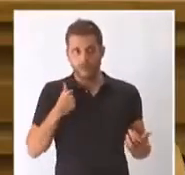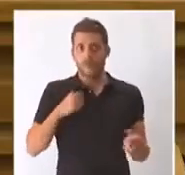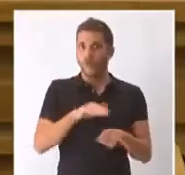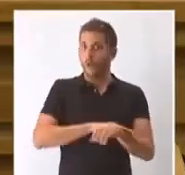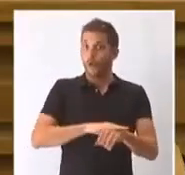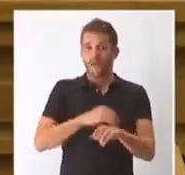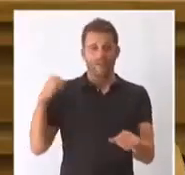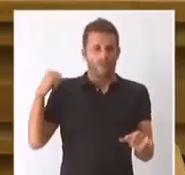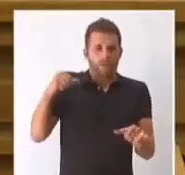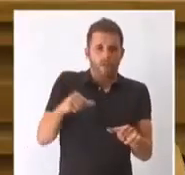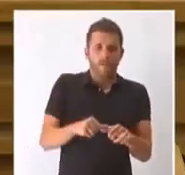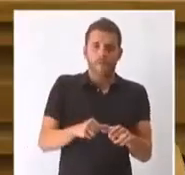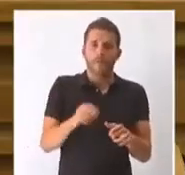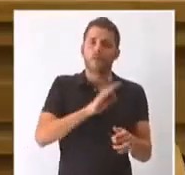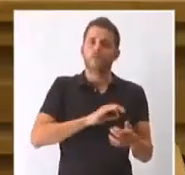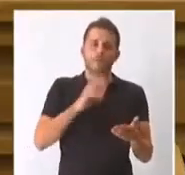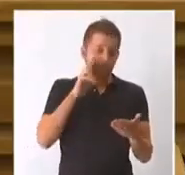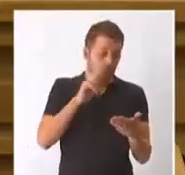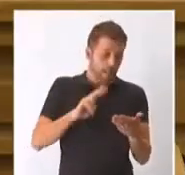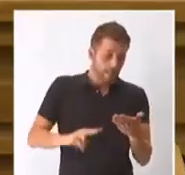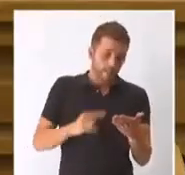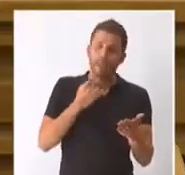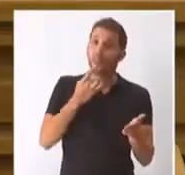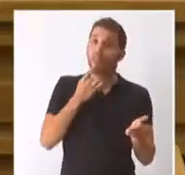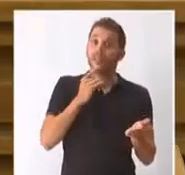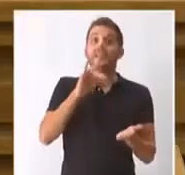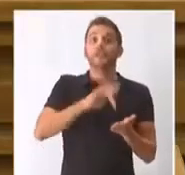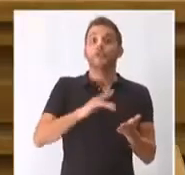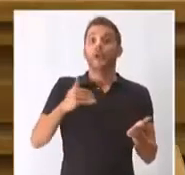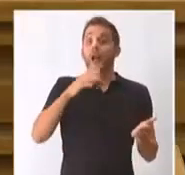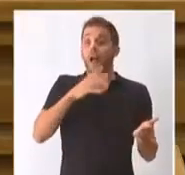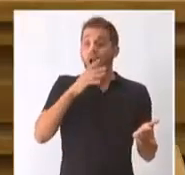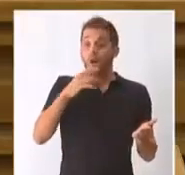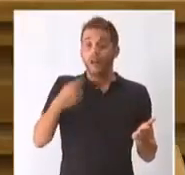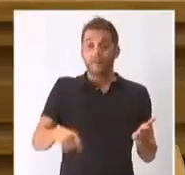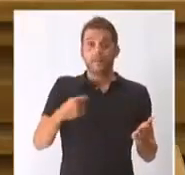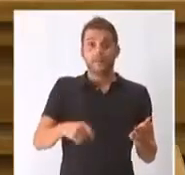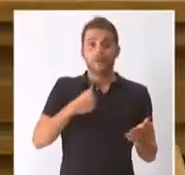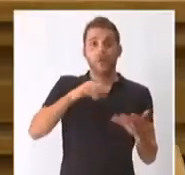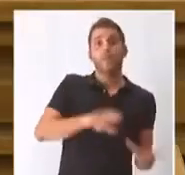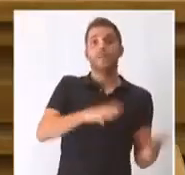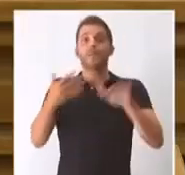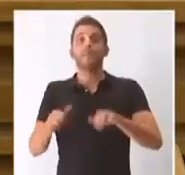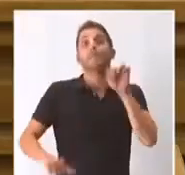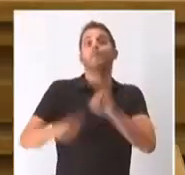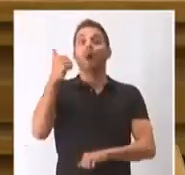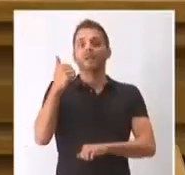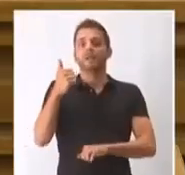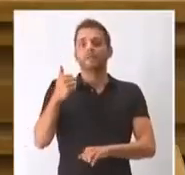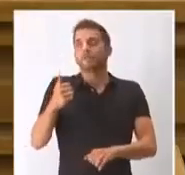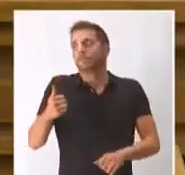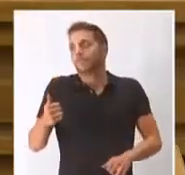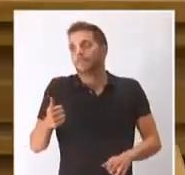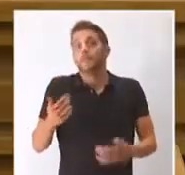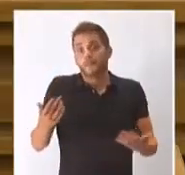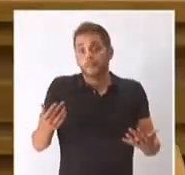resulta que haga que estando yo es cuando más trasvase se han hecho desde tiempos y que